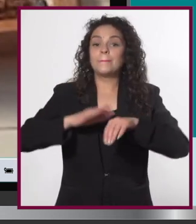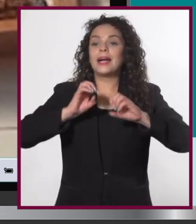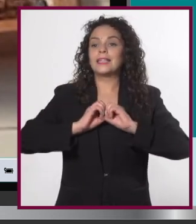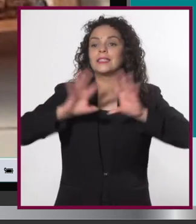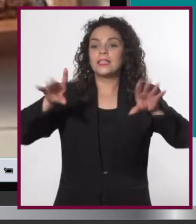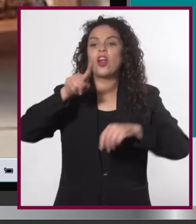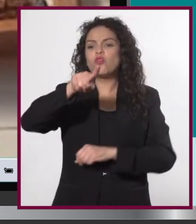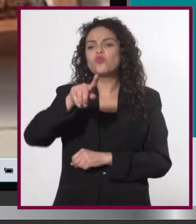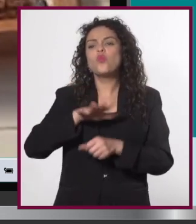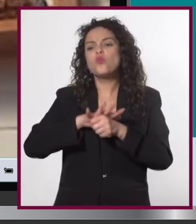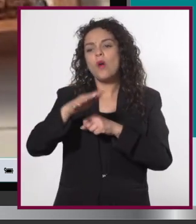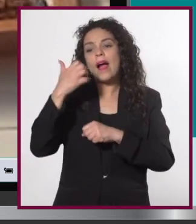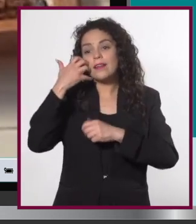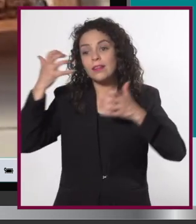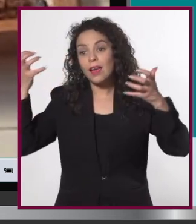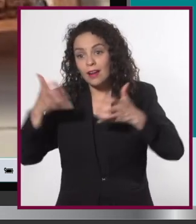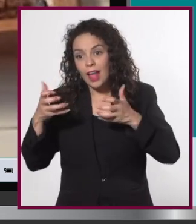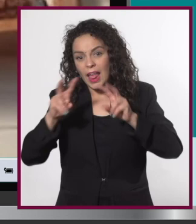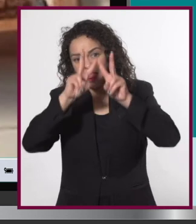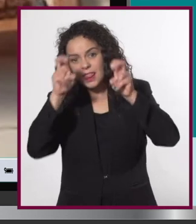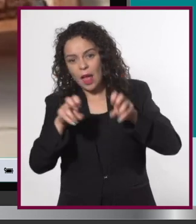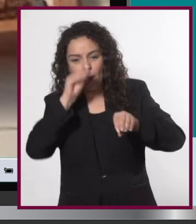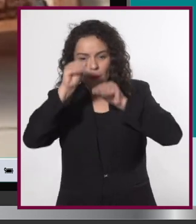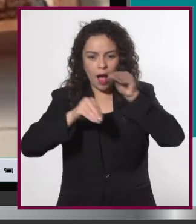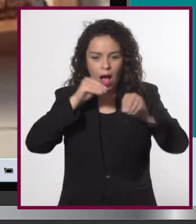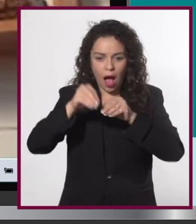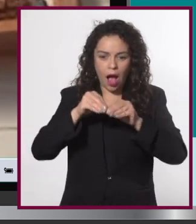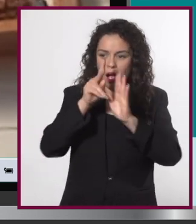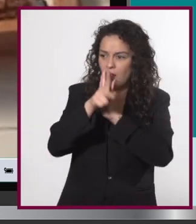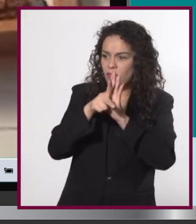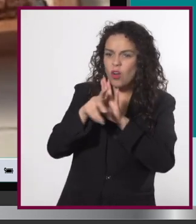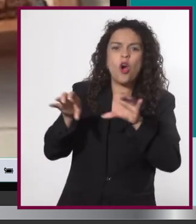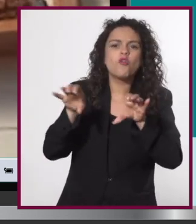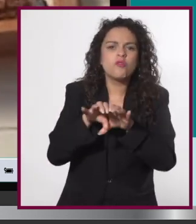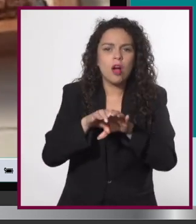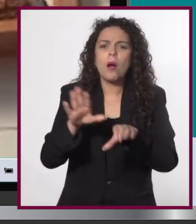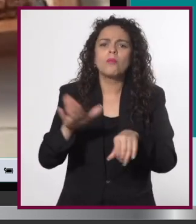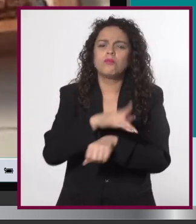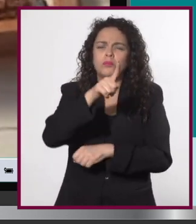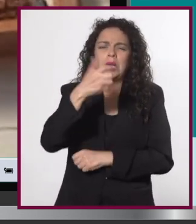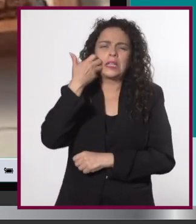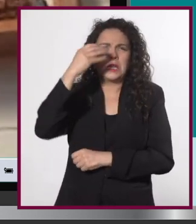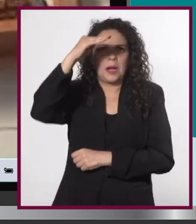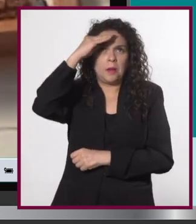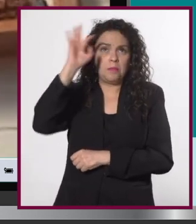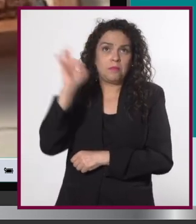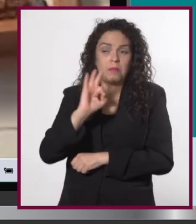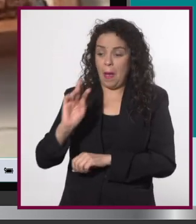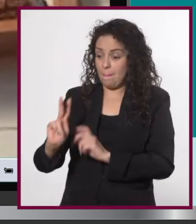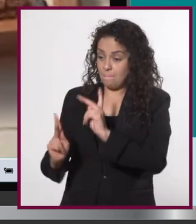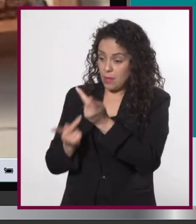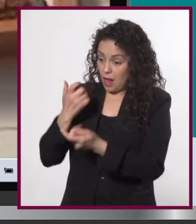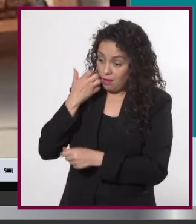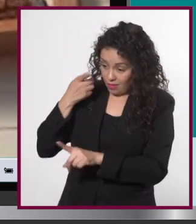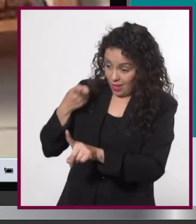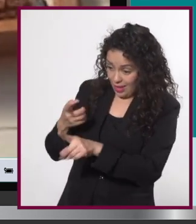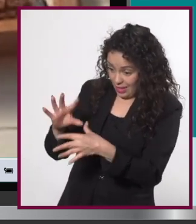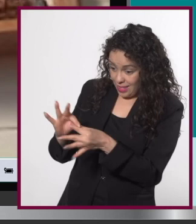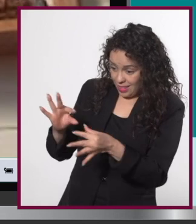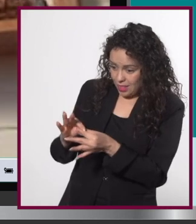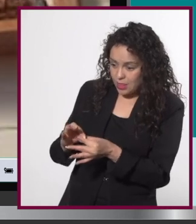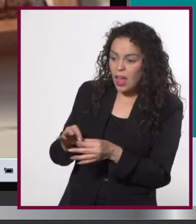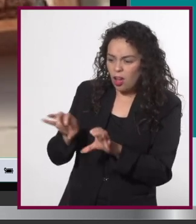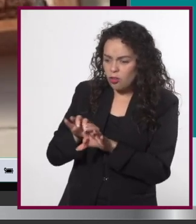claro con lo que quieres hacer, cómo quieres abordar un tema, porque pues uno puede hablar sobre una planta, pero esa planta que quieres, puedes hablar sobre